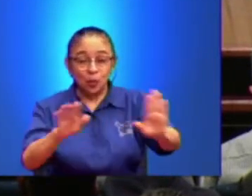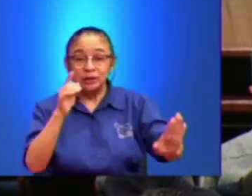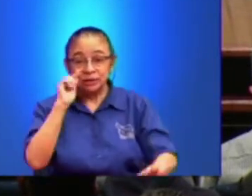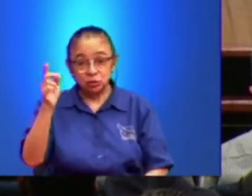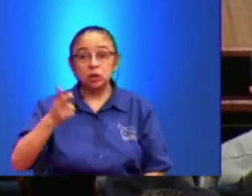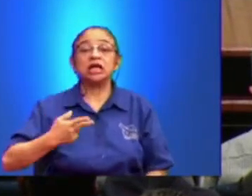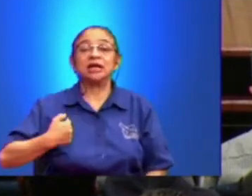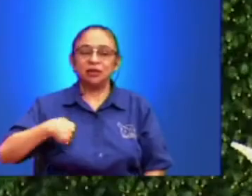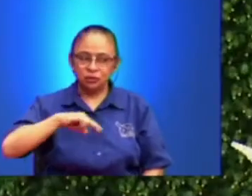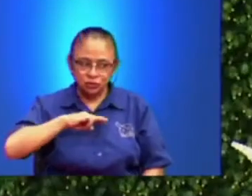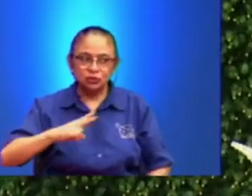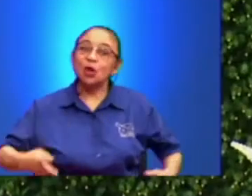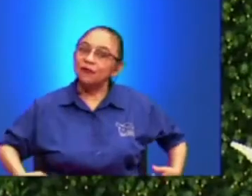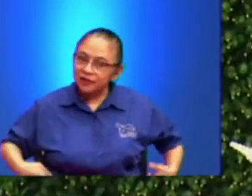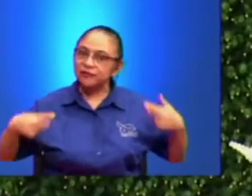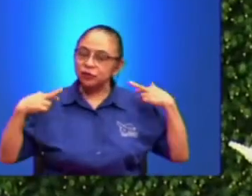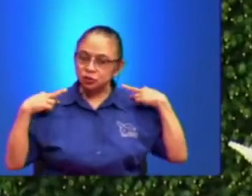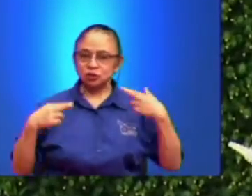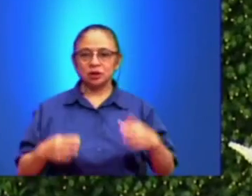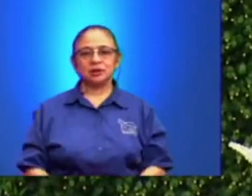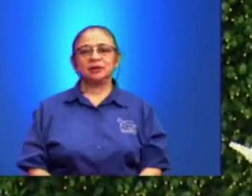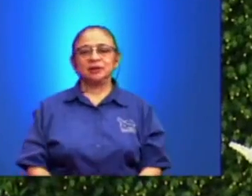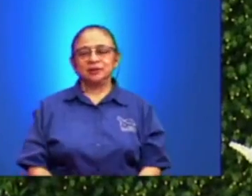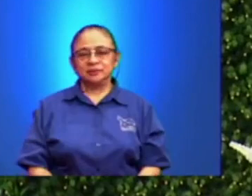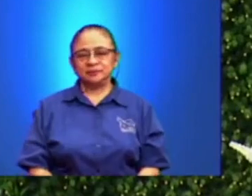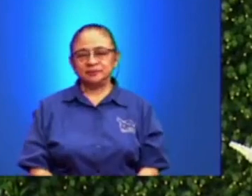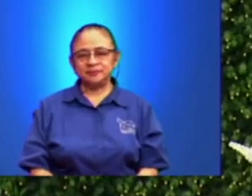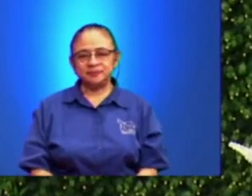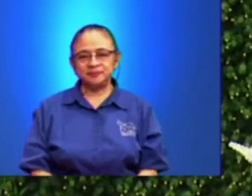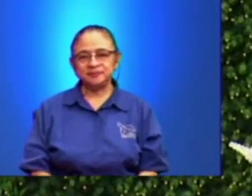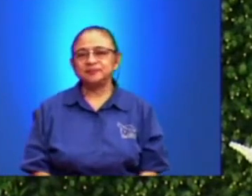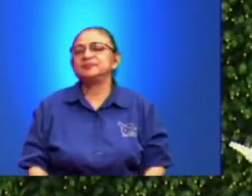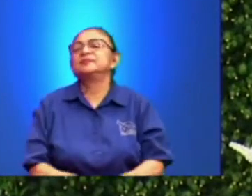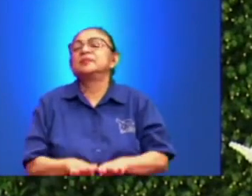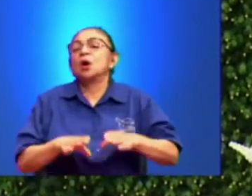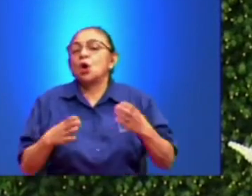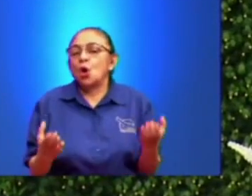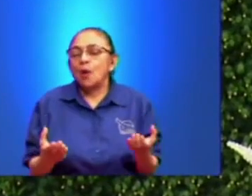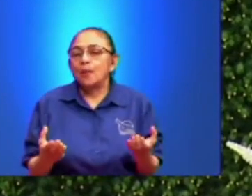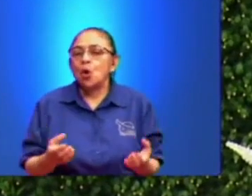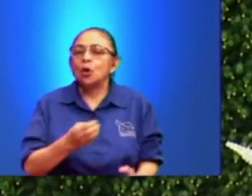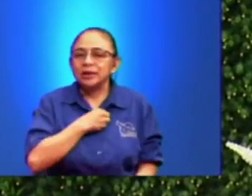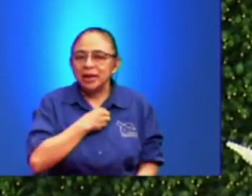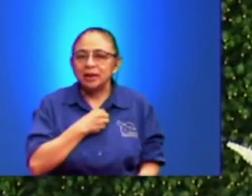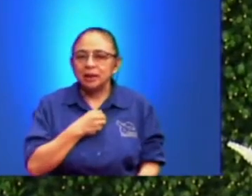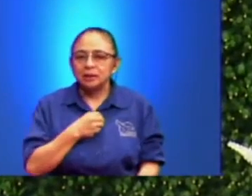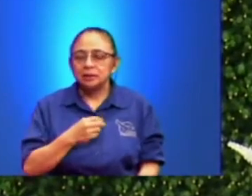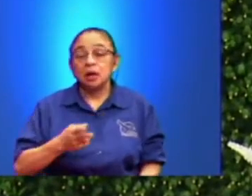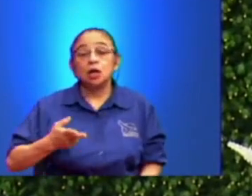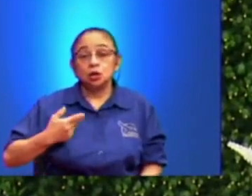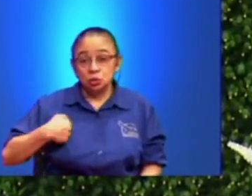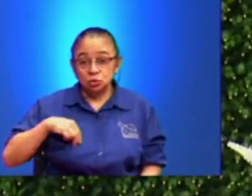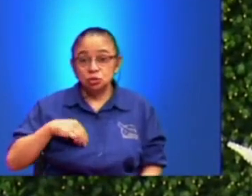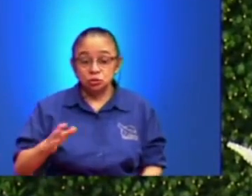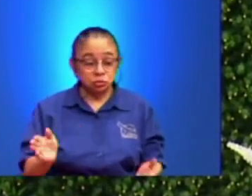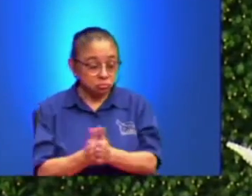nosotros bien vivos y como quiere entonces demás nos morimos sí